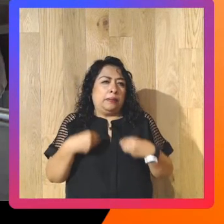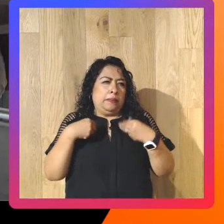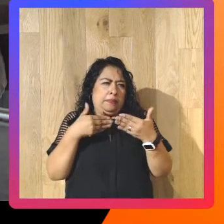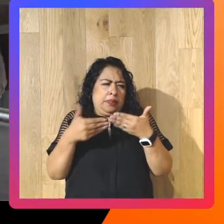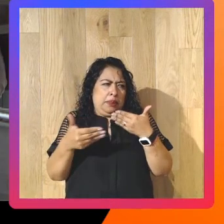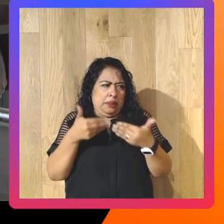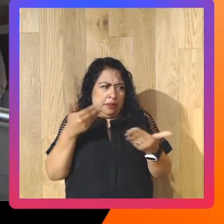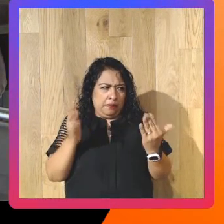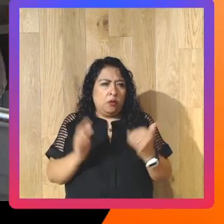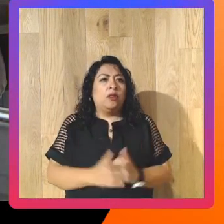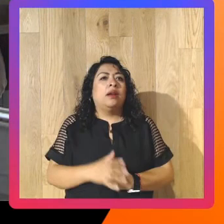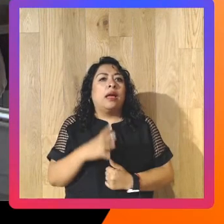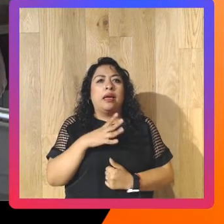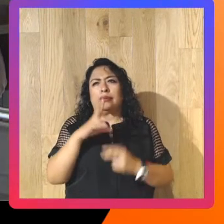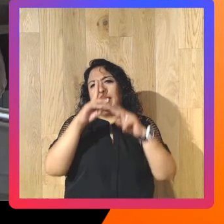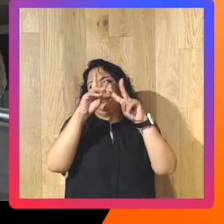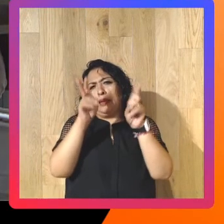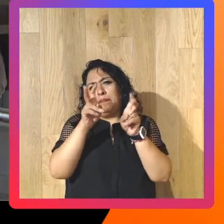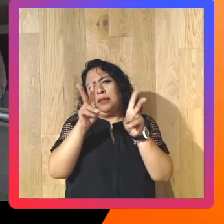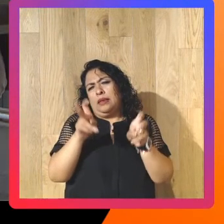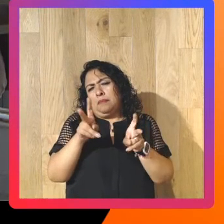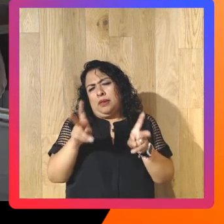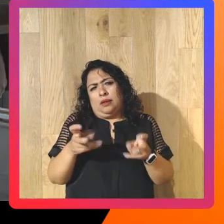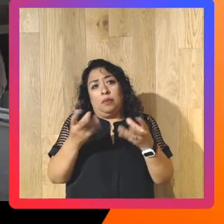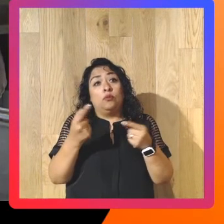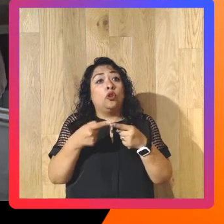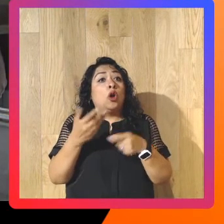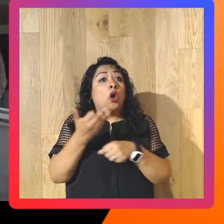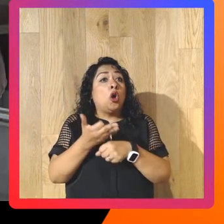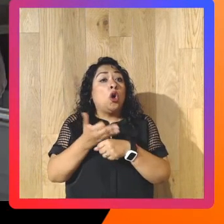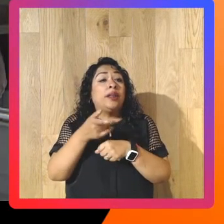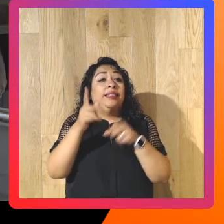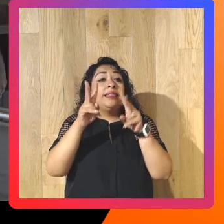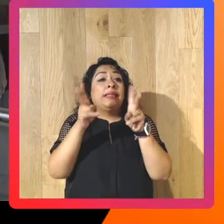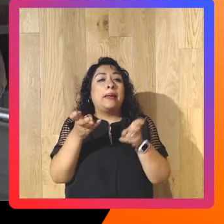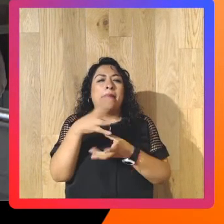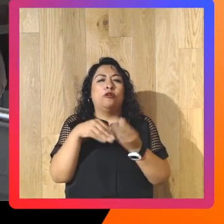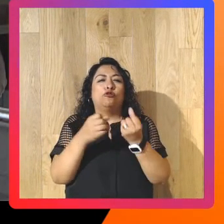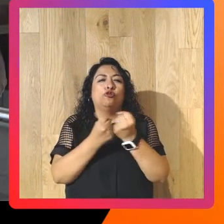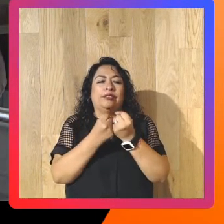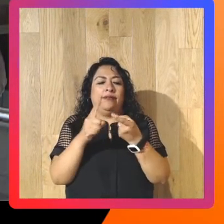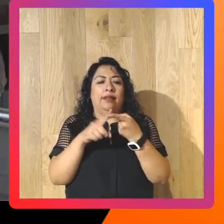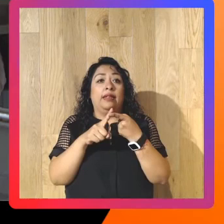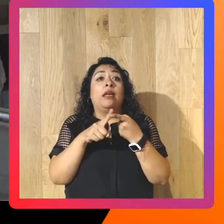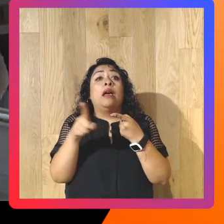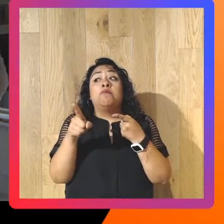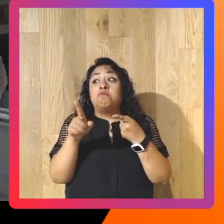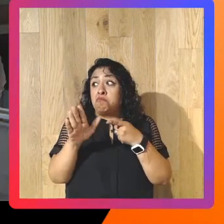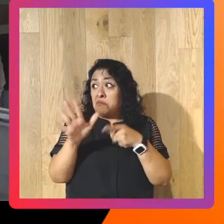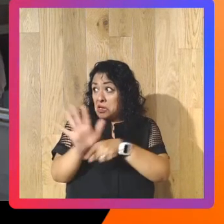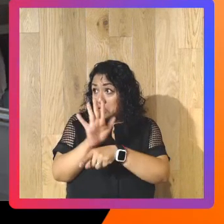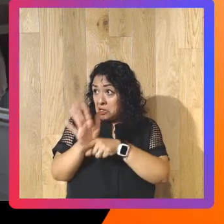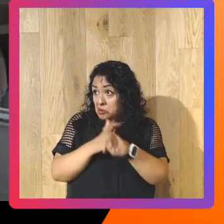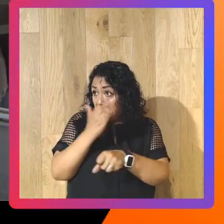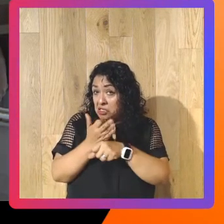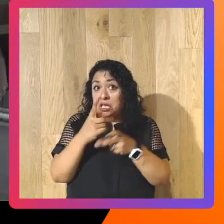moderna tienen muchos temas. Ahorita está el tema de la sustentabilidad, el tema de que si hay suficiente energía,